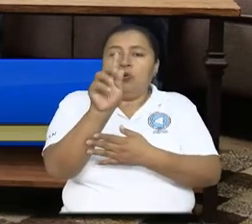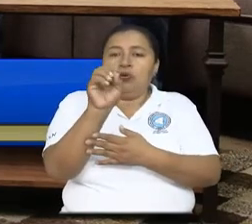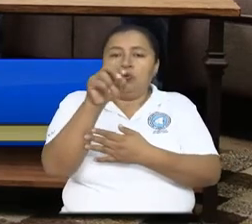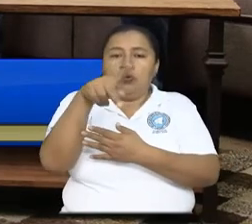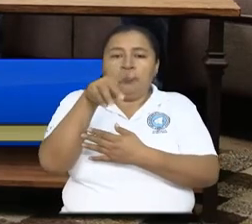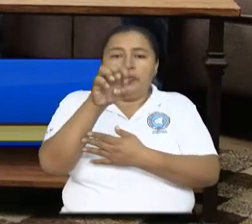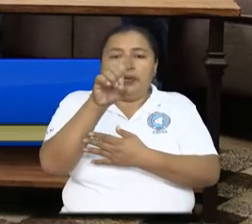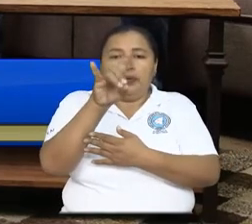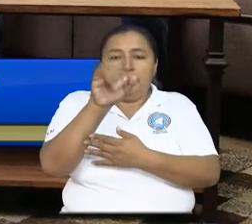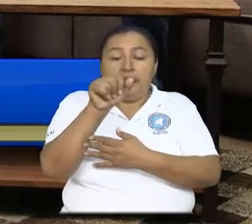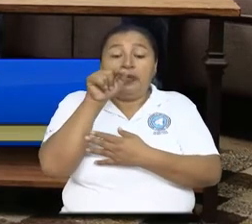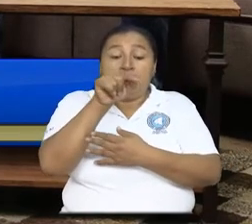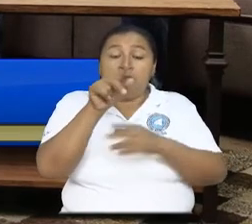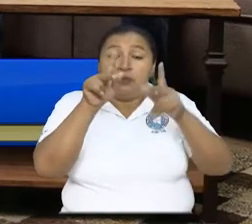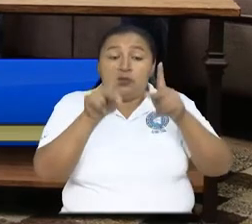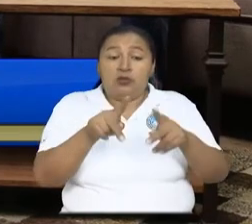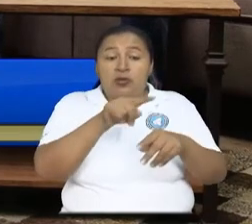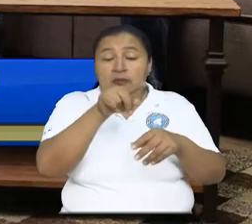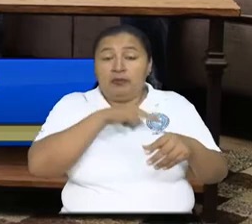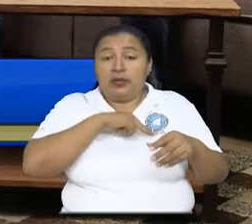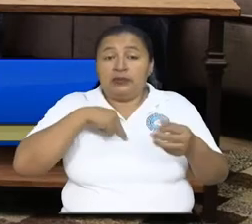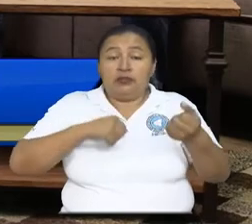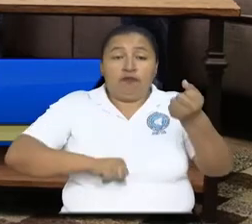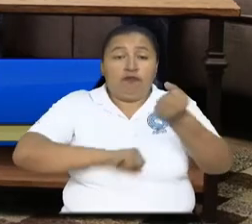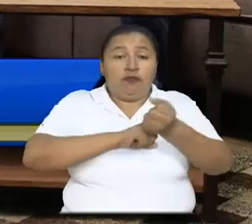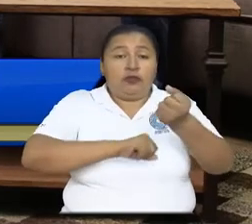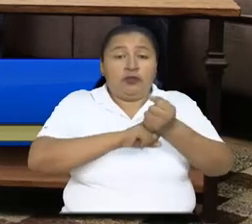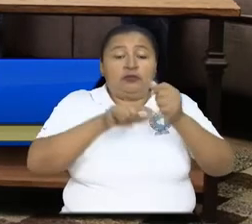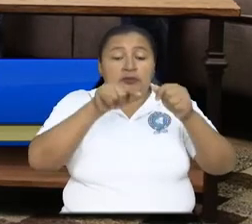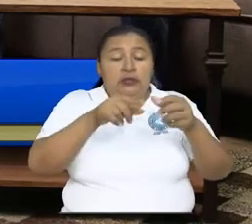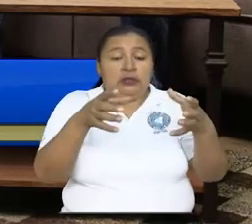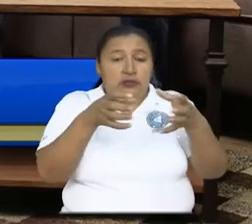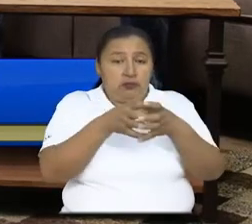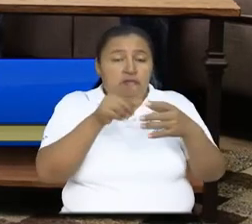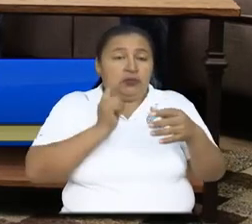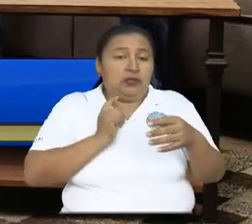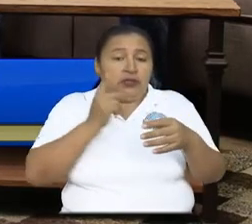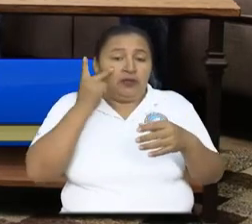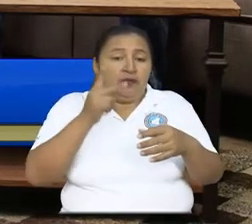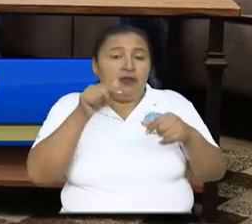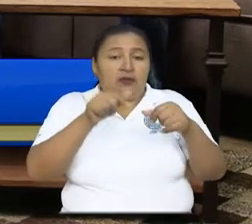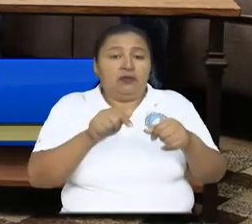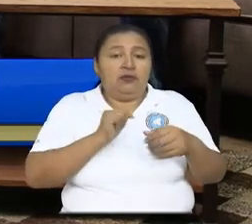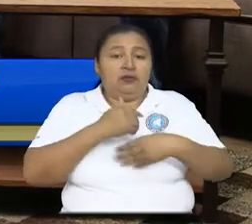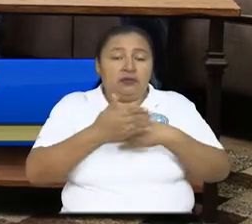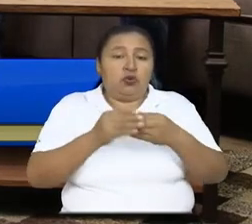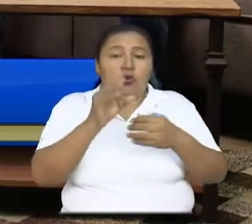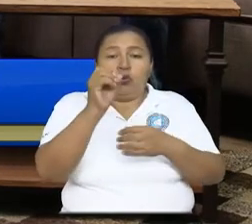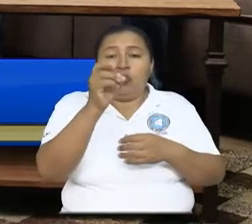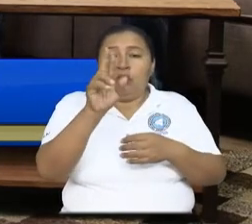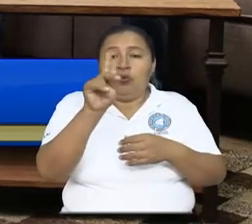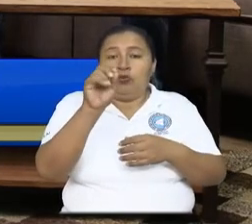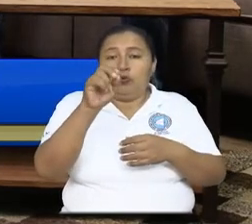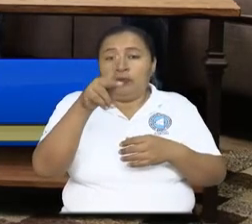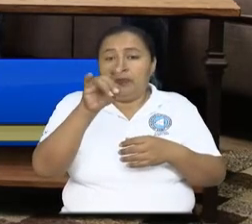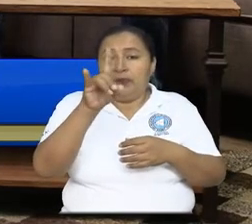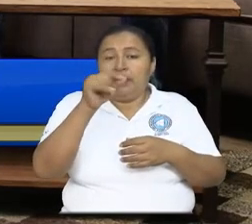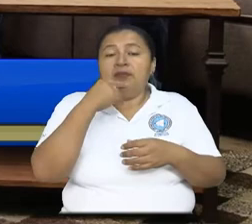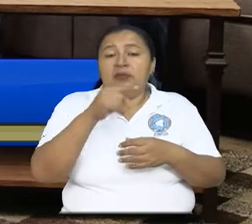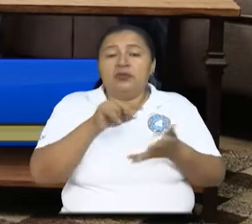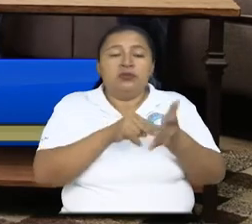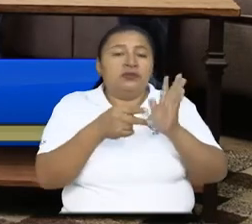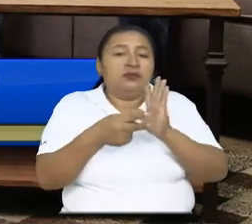compañeros van precisamente a fortalecer esta área que tiene ver qué tiene que ver con ortopedia eso va a significar